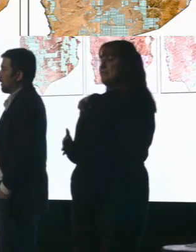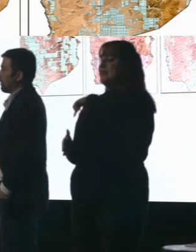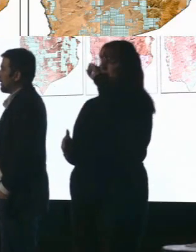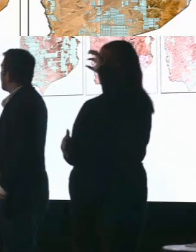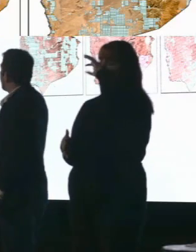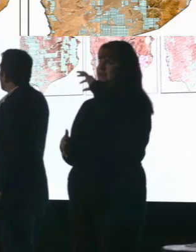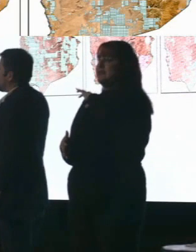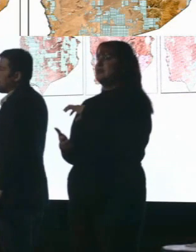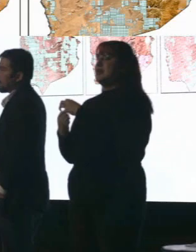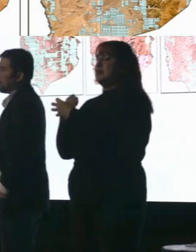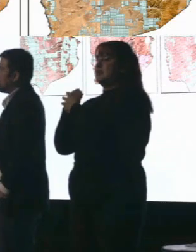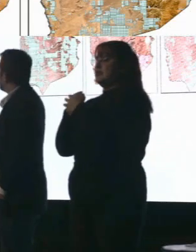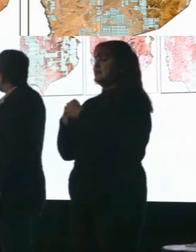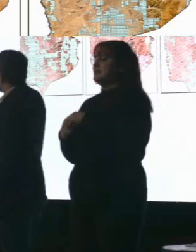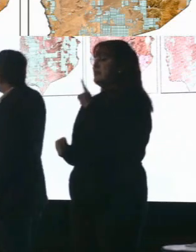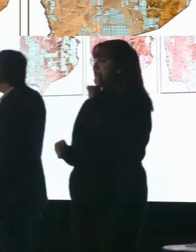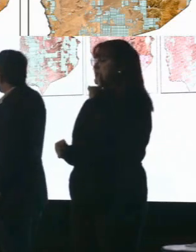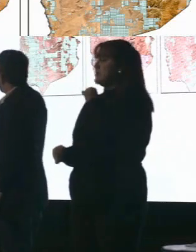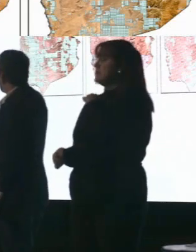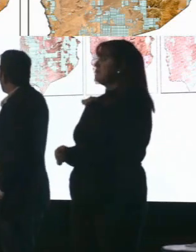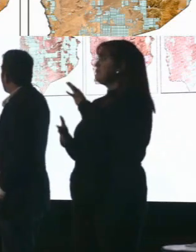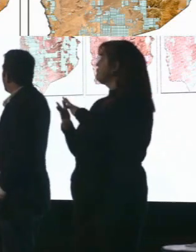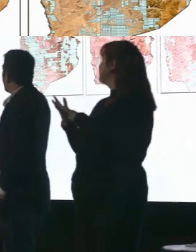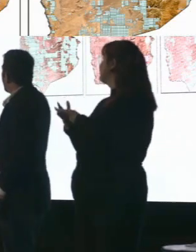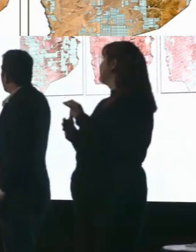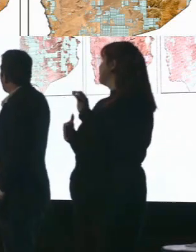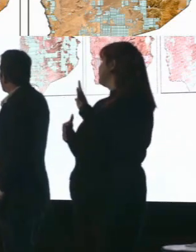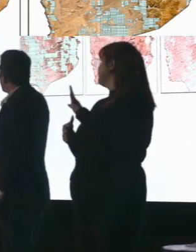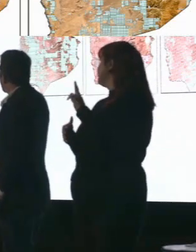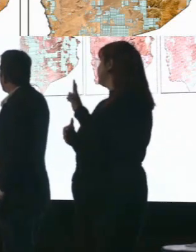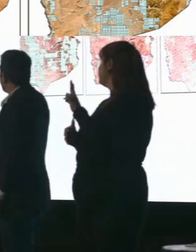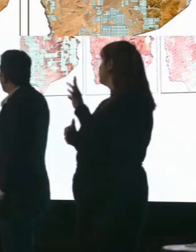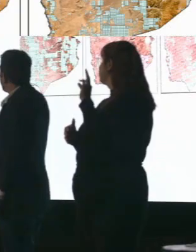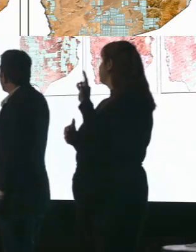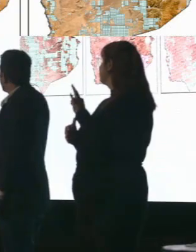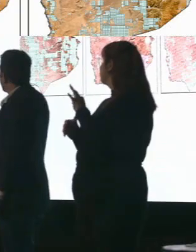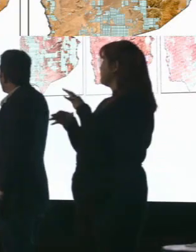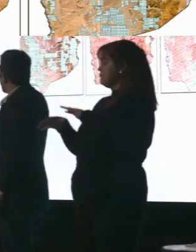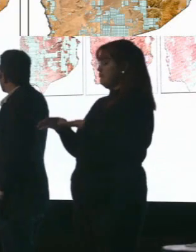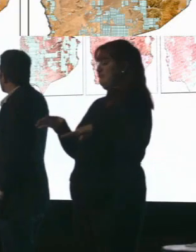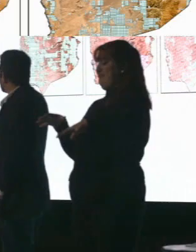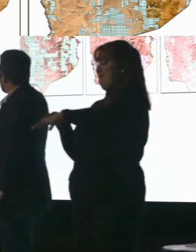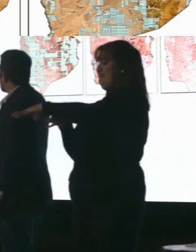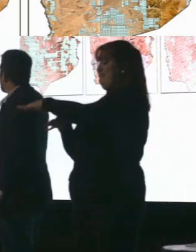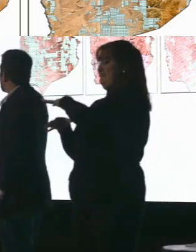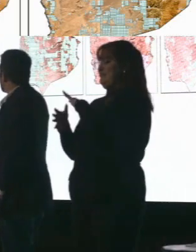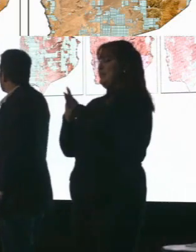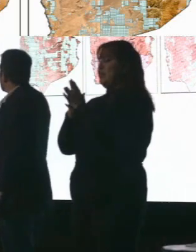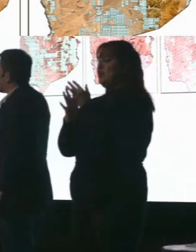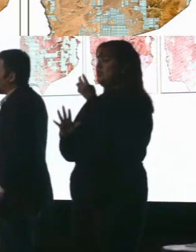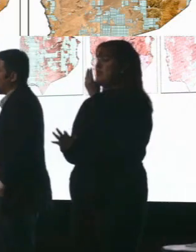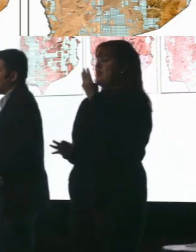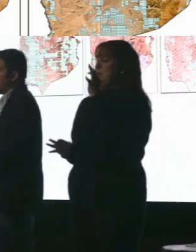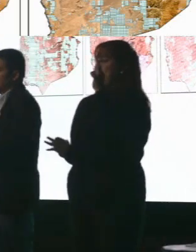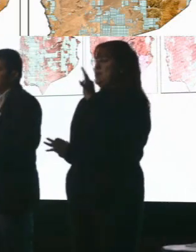O sea, la región que tiene 42.000 kilómetros cuadrados, aprox, el 73% está hoy día